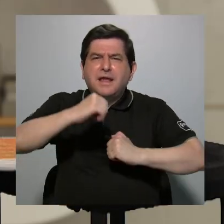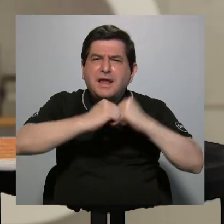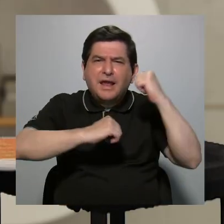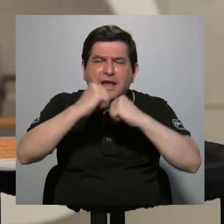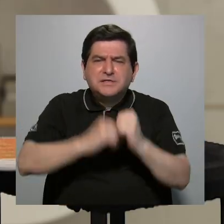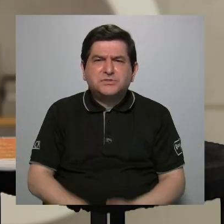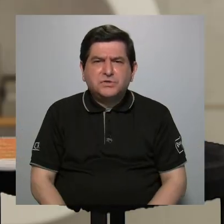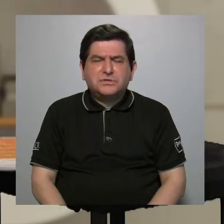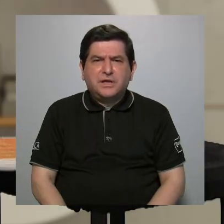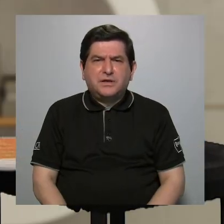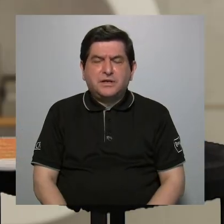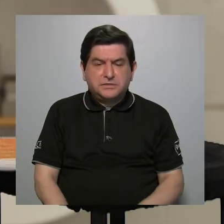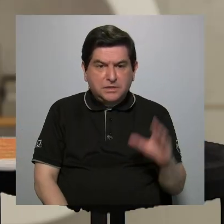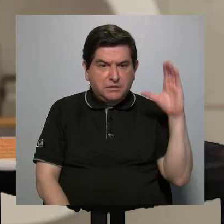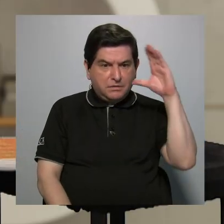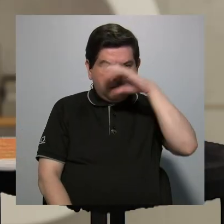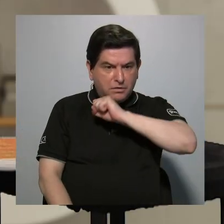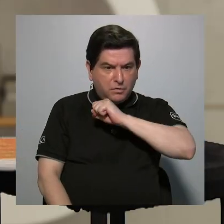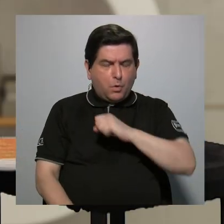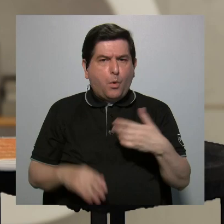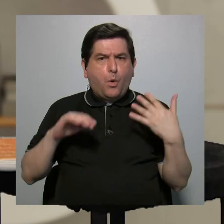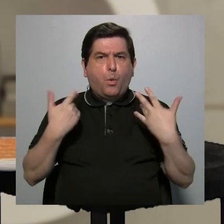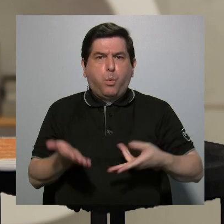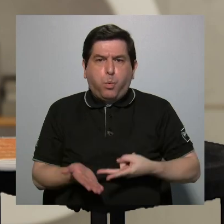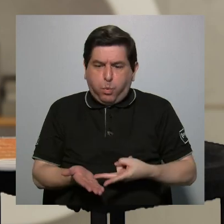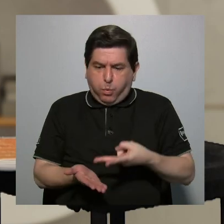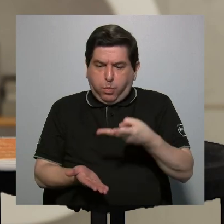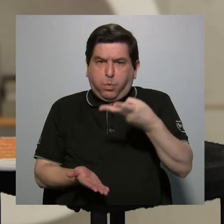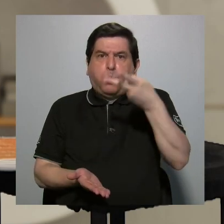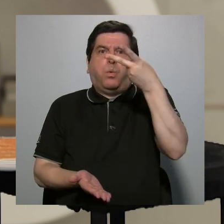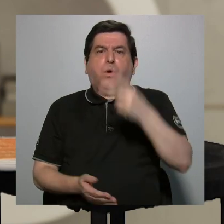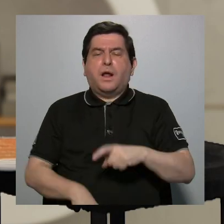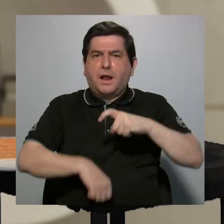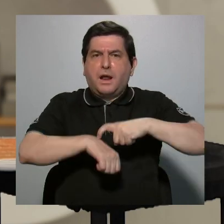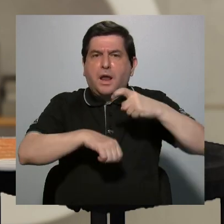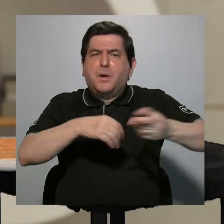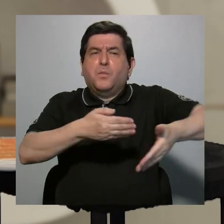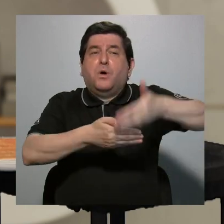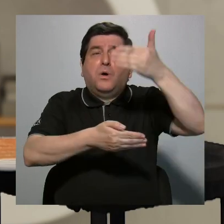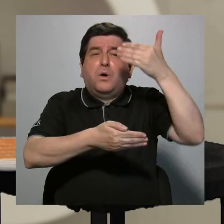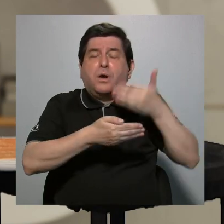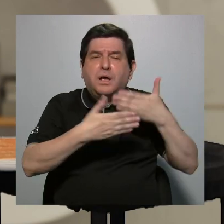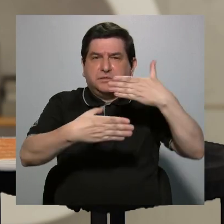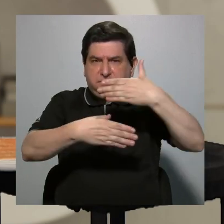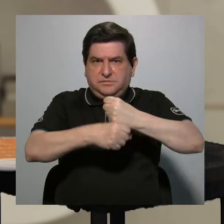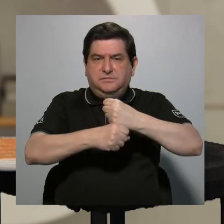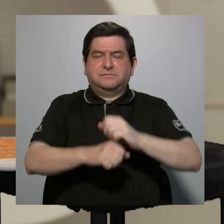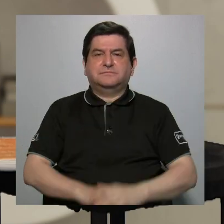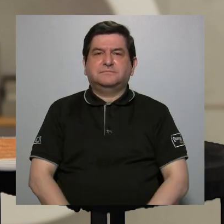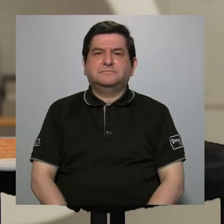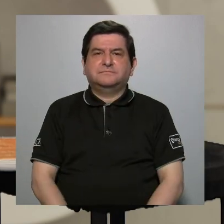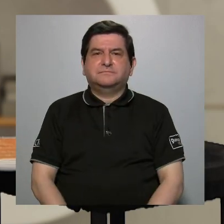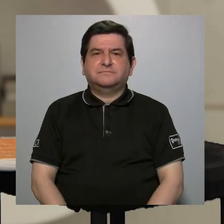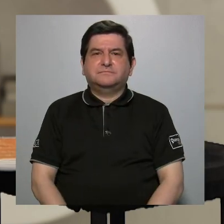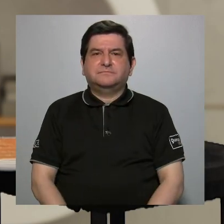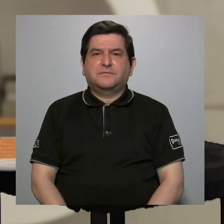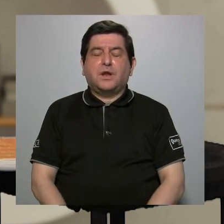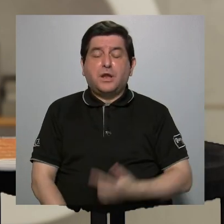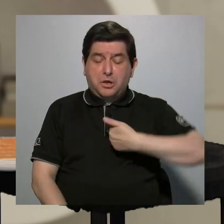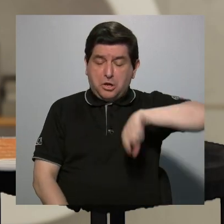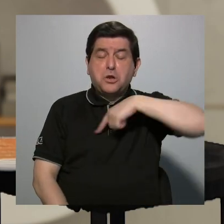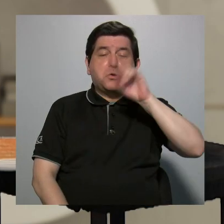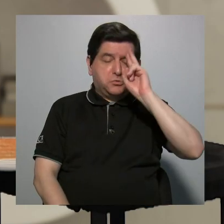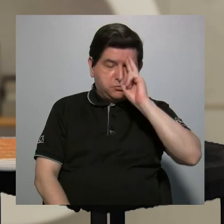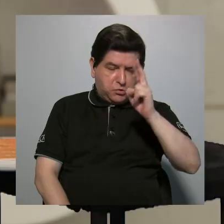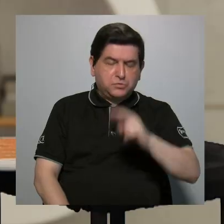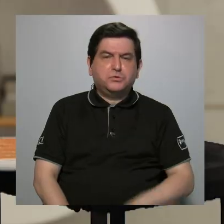estructuras que se descubrieron de un gran valor de épocas pasadas que se habían hecho. Y las respetamos y